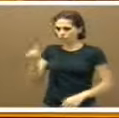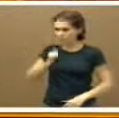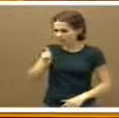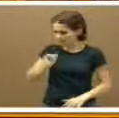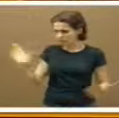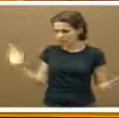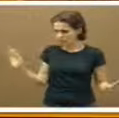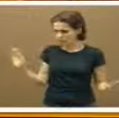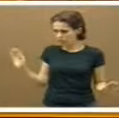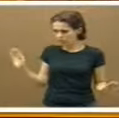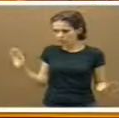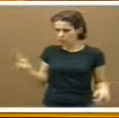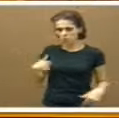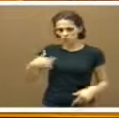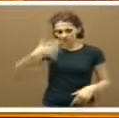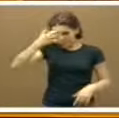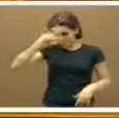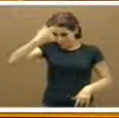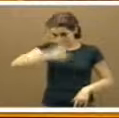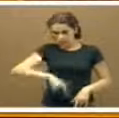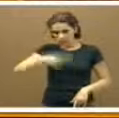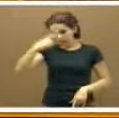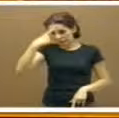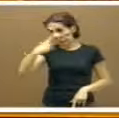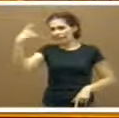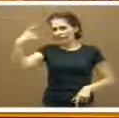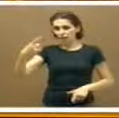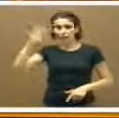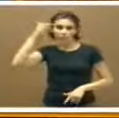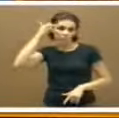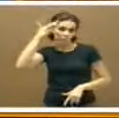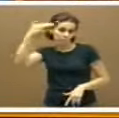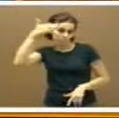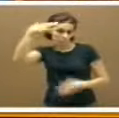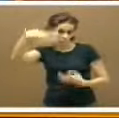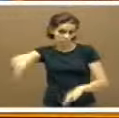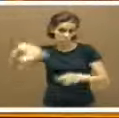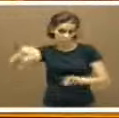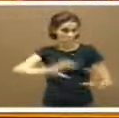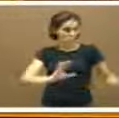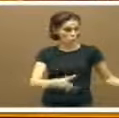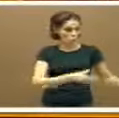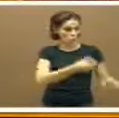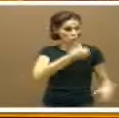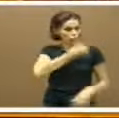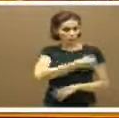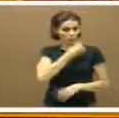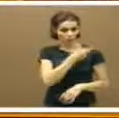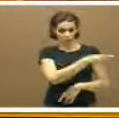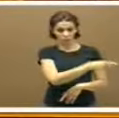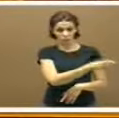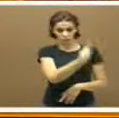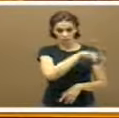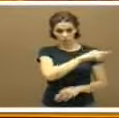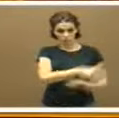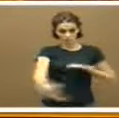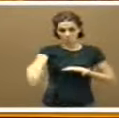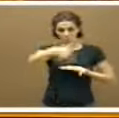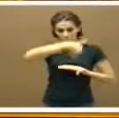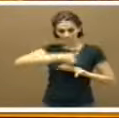creía, iluso de mí, que el Partido Socialista había pedido esta